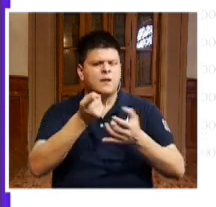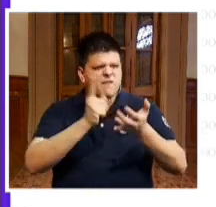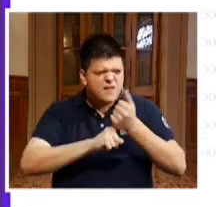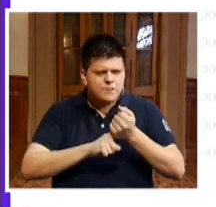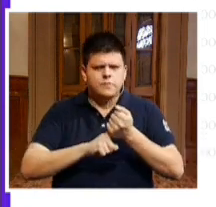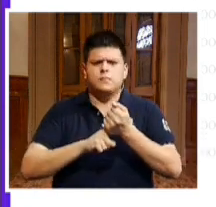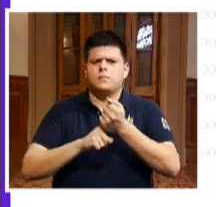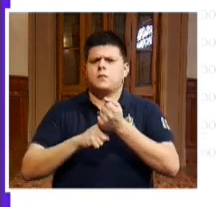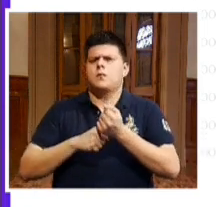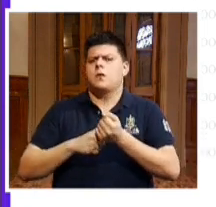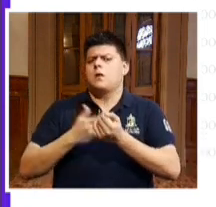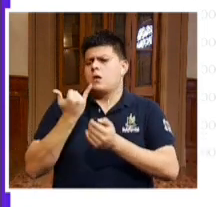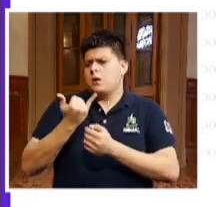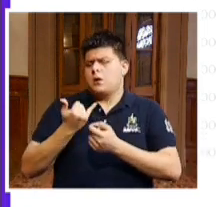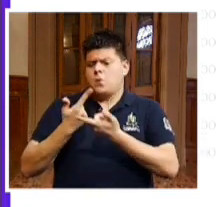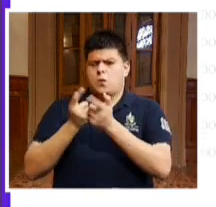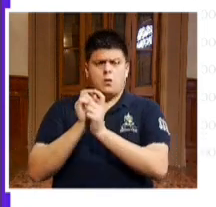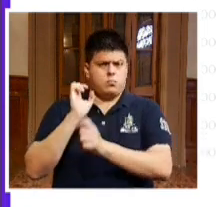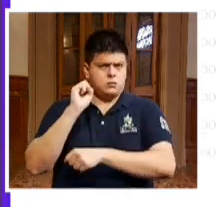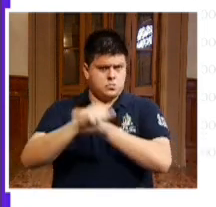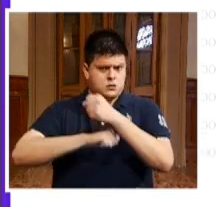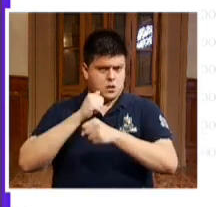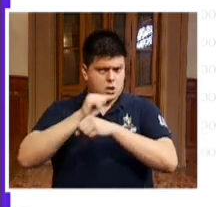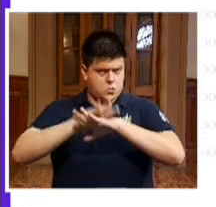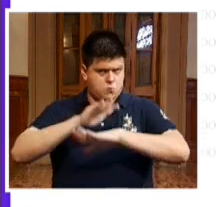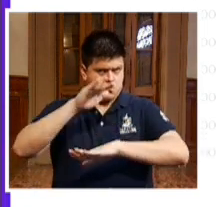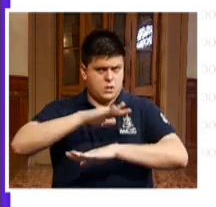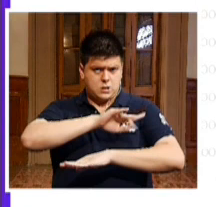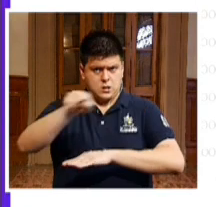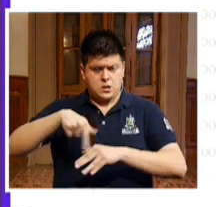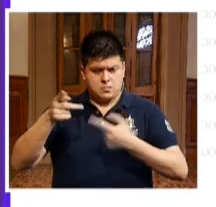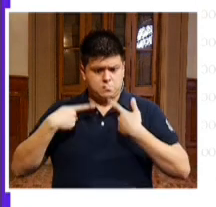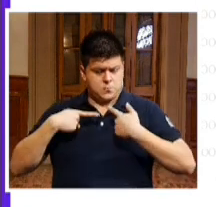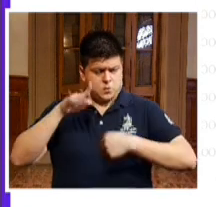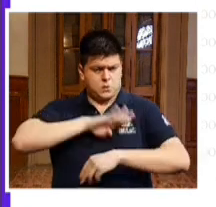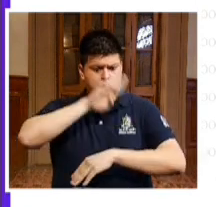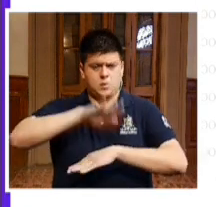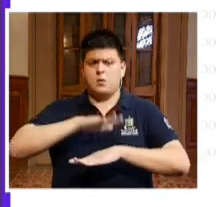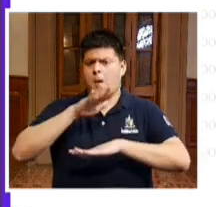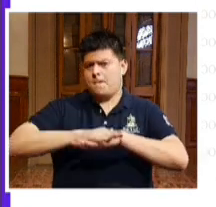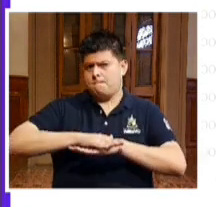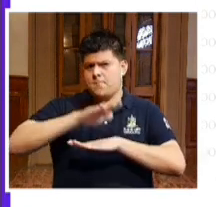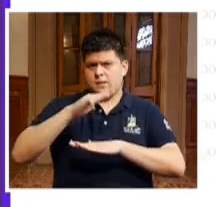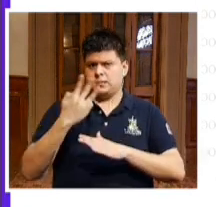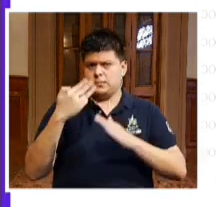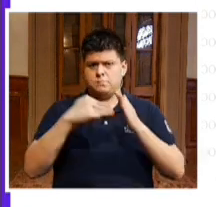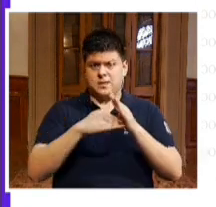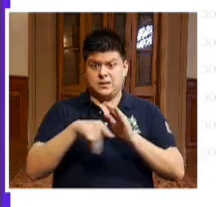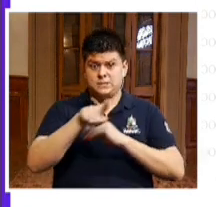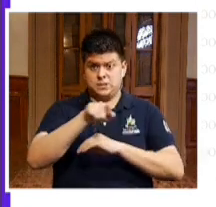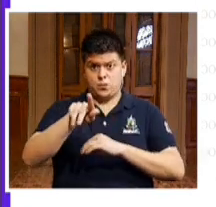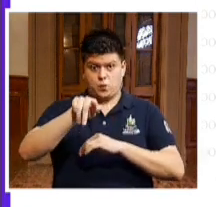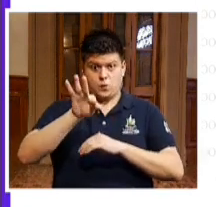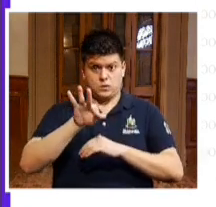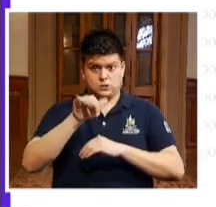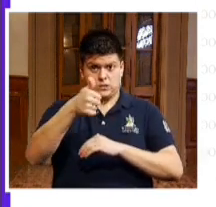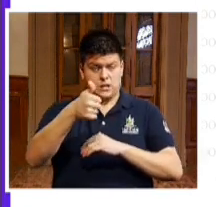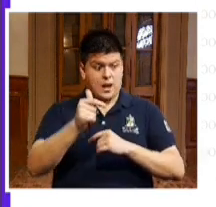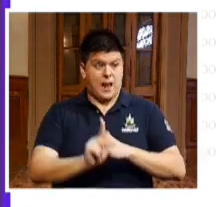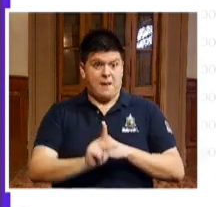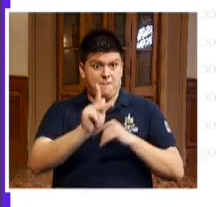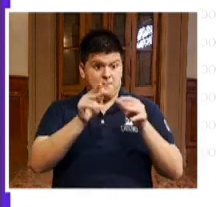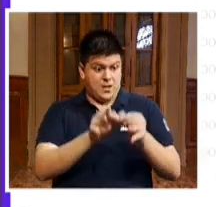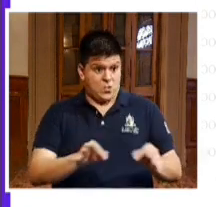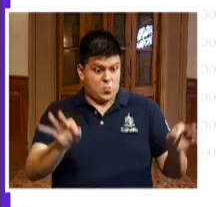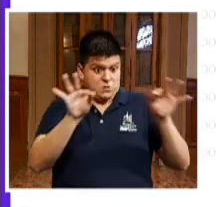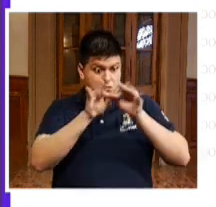grupo de 60 años y más, donde más defunciones se han presentado, con 3,146. Sin embargo, un dato